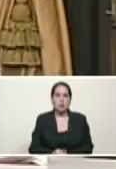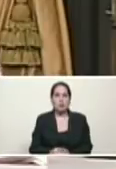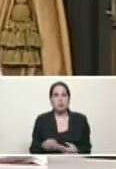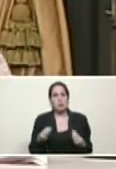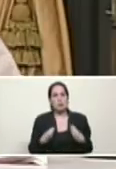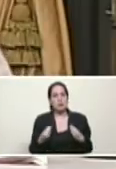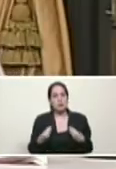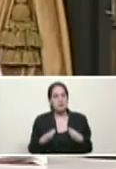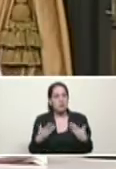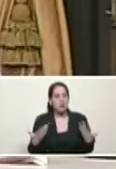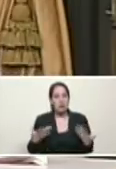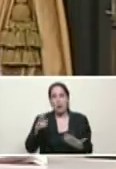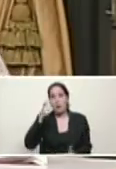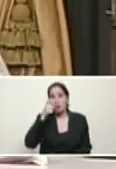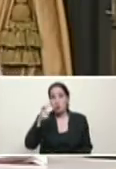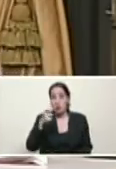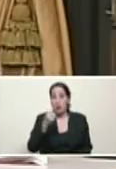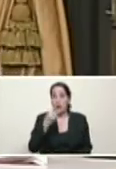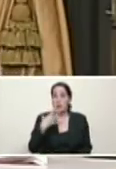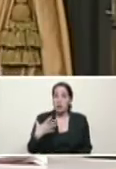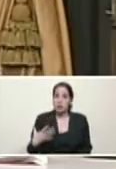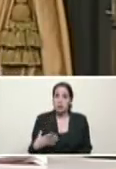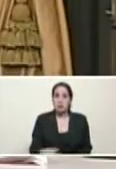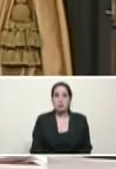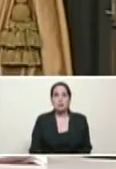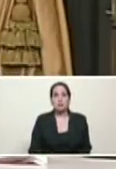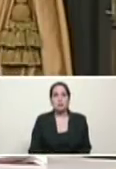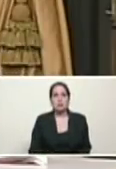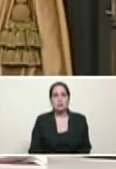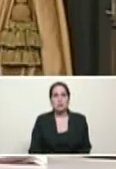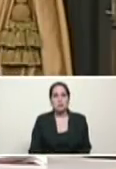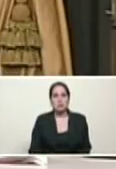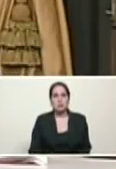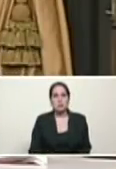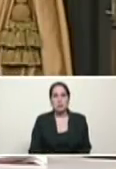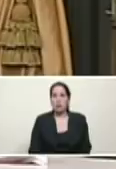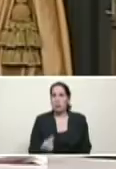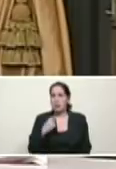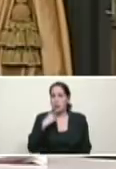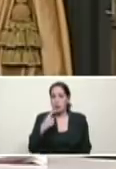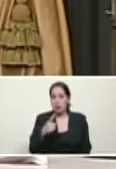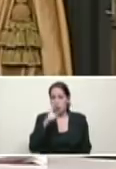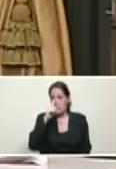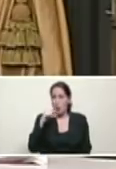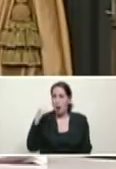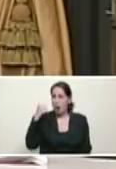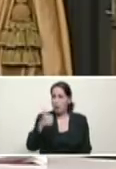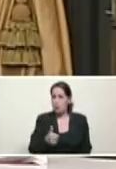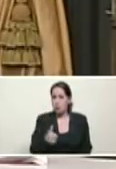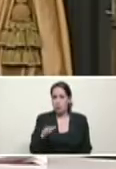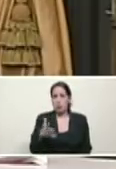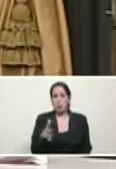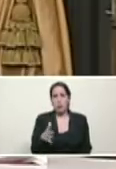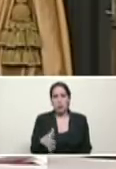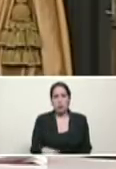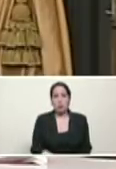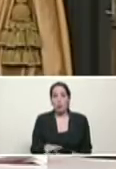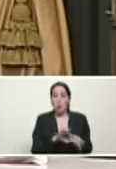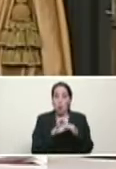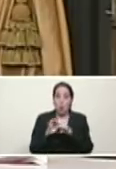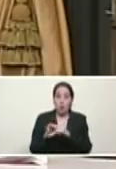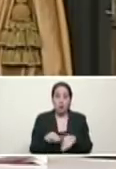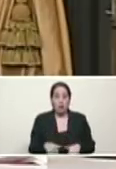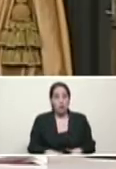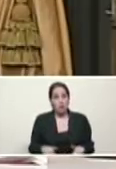viviendo, la seguridad, la belleza. Yo lo dije hace más de un año. Unir nuestros